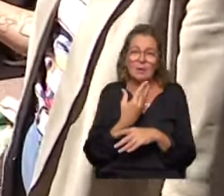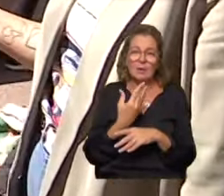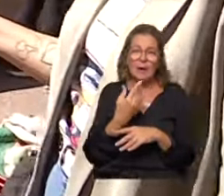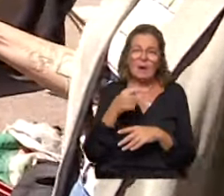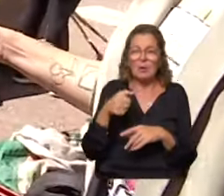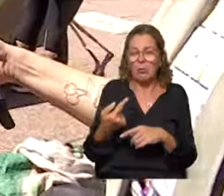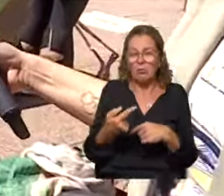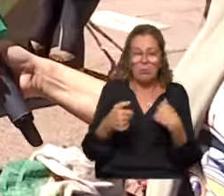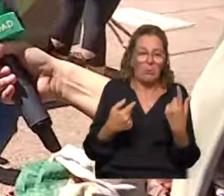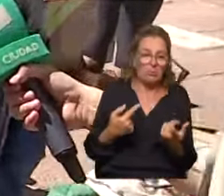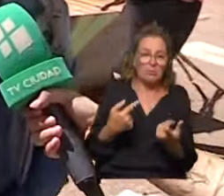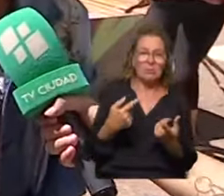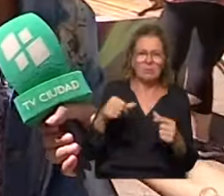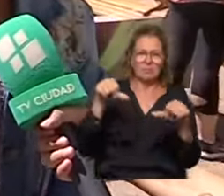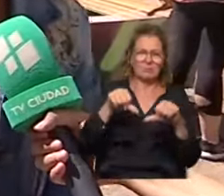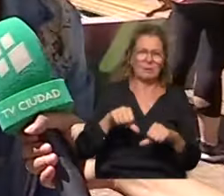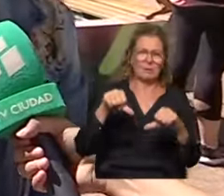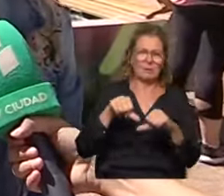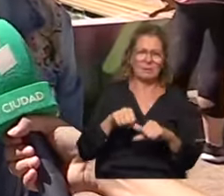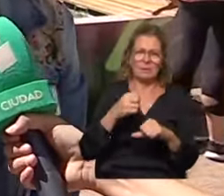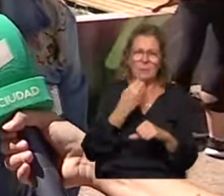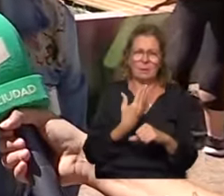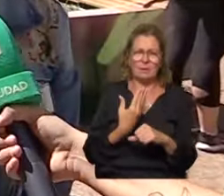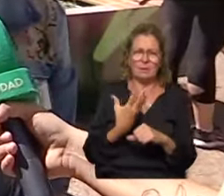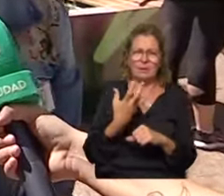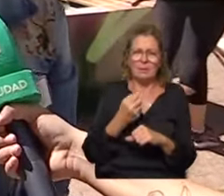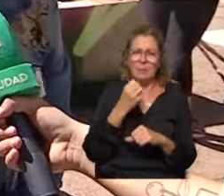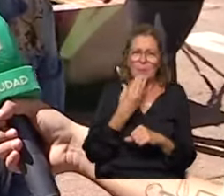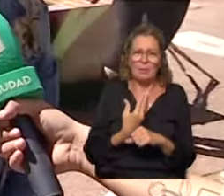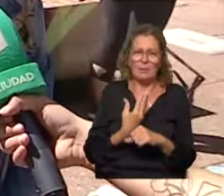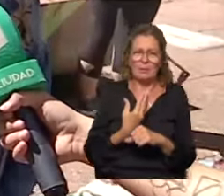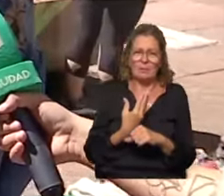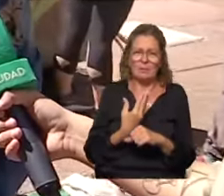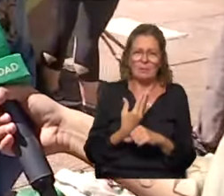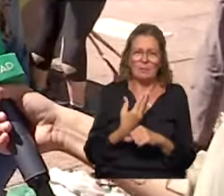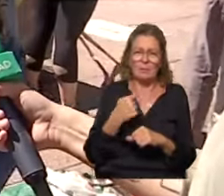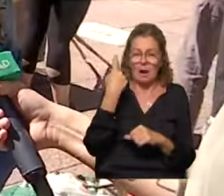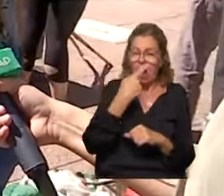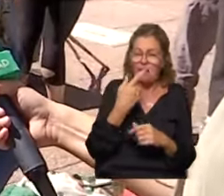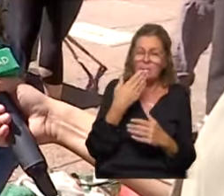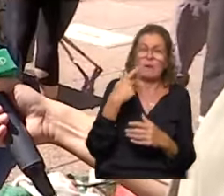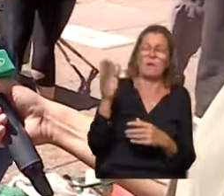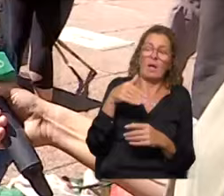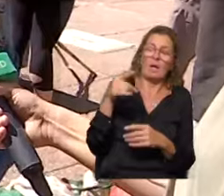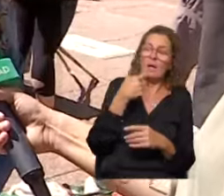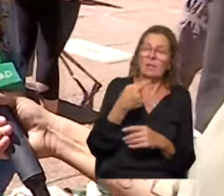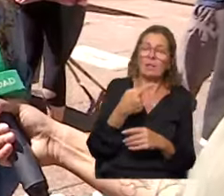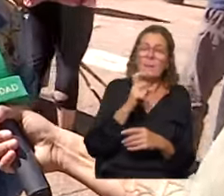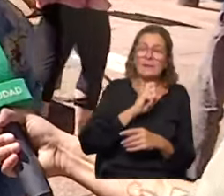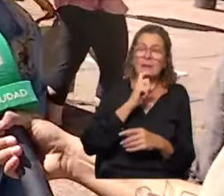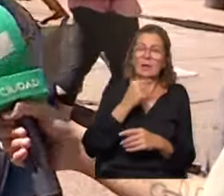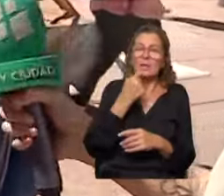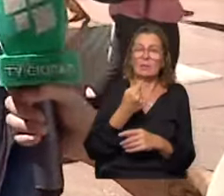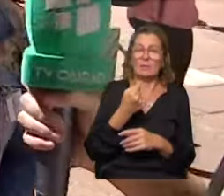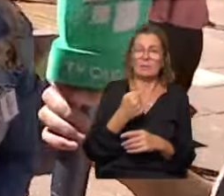esto que lo otro y han empeorado. Y bueno, y queremos mejoría y que lo dé la cara y que salga y que desmienta las cosas que él dice, ¿no?